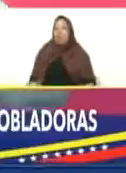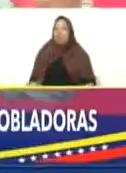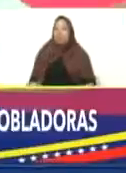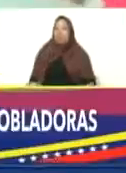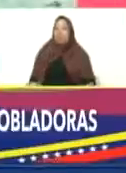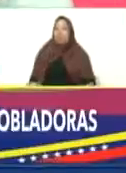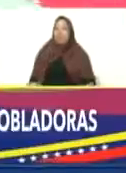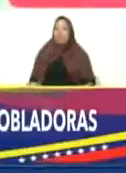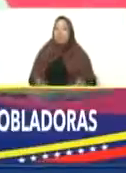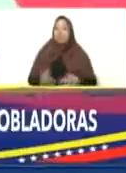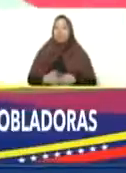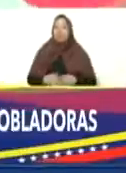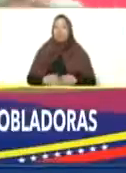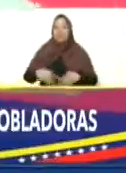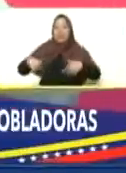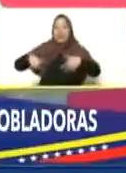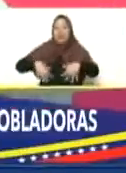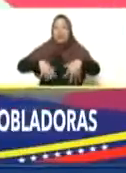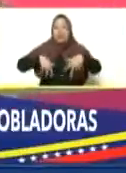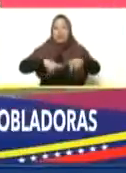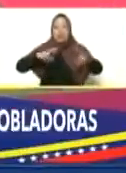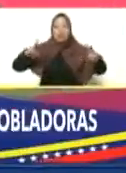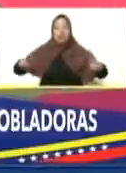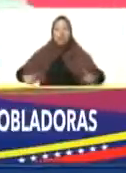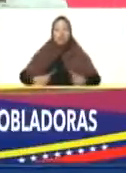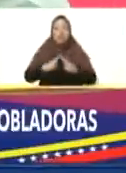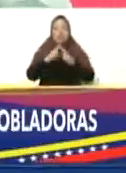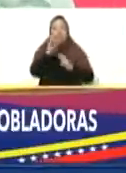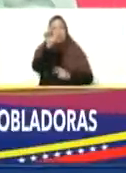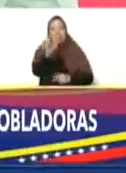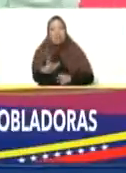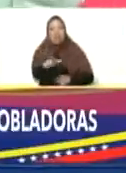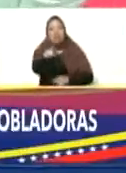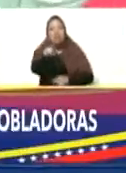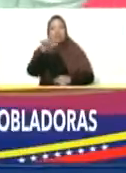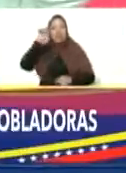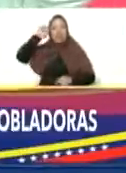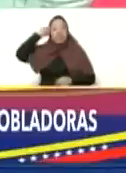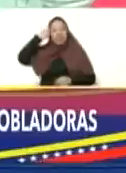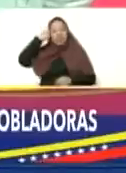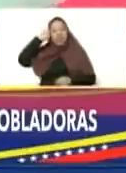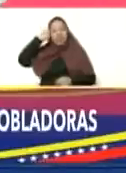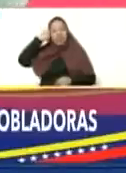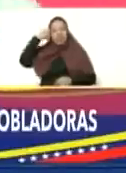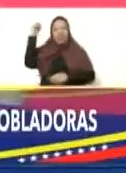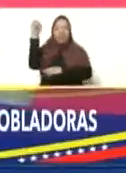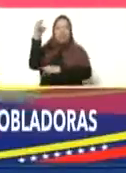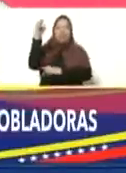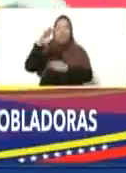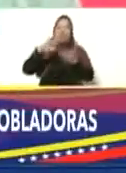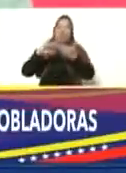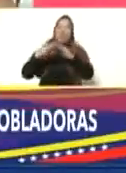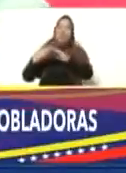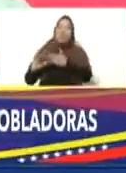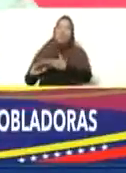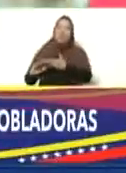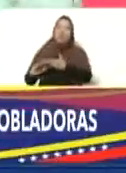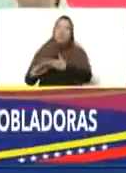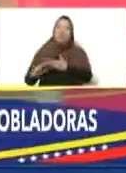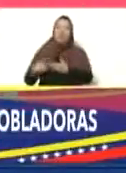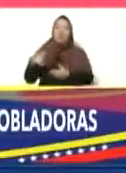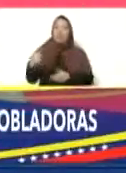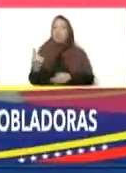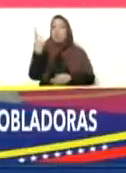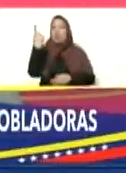yo me consigo en las marchas llegan aquí a los actos gente y me dices yo estuve en un foro contigo en el barrio tal